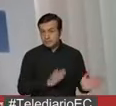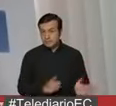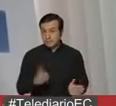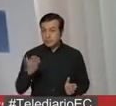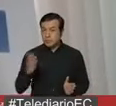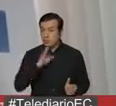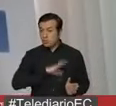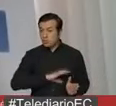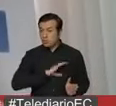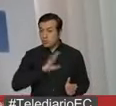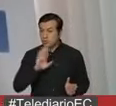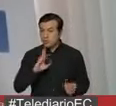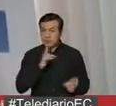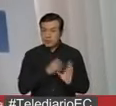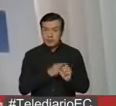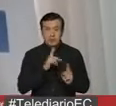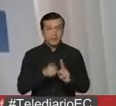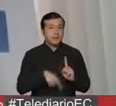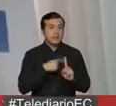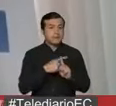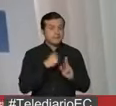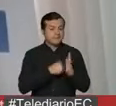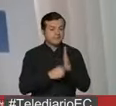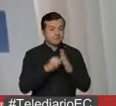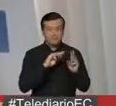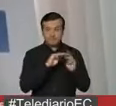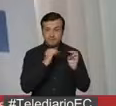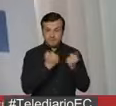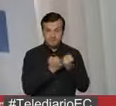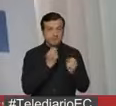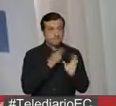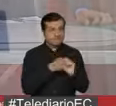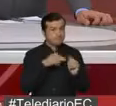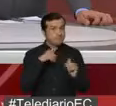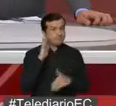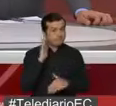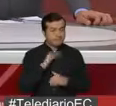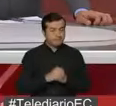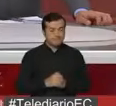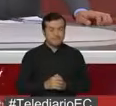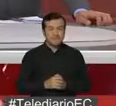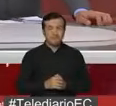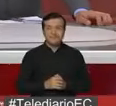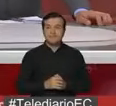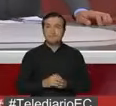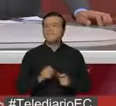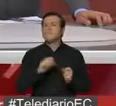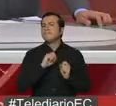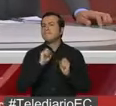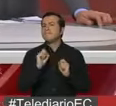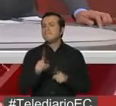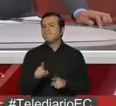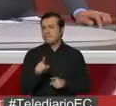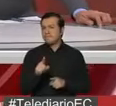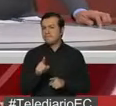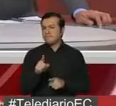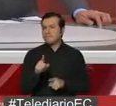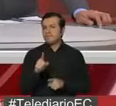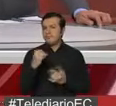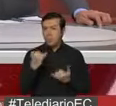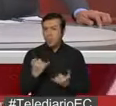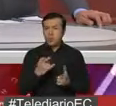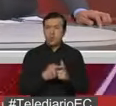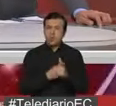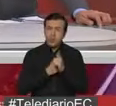el municipio como el Ministerio de Inclusión Económica y Social. Doctora Abarca, puntualmente, ¿qué es necesario y